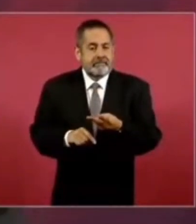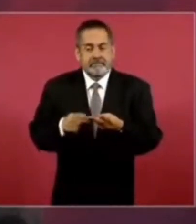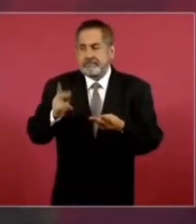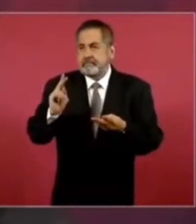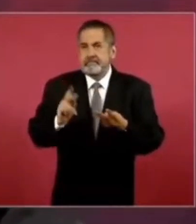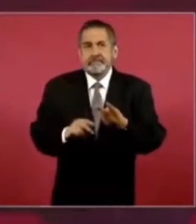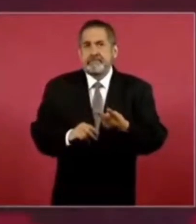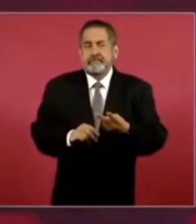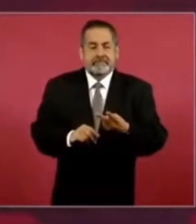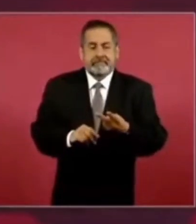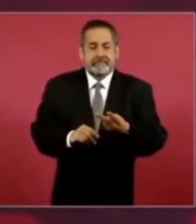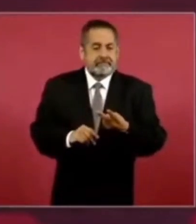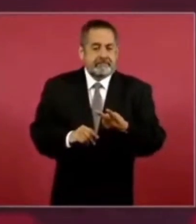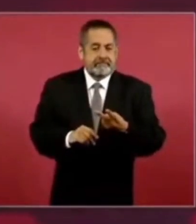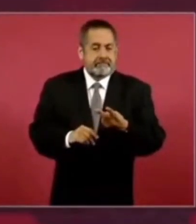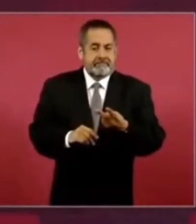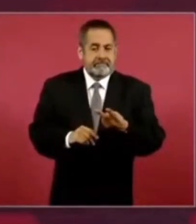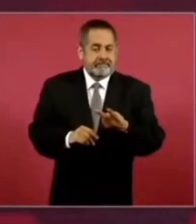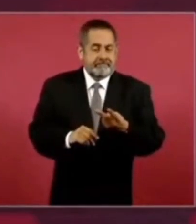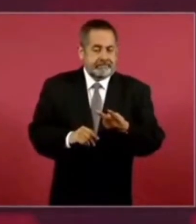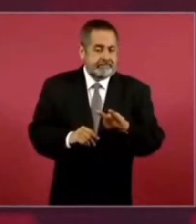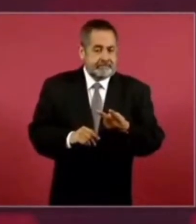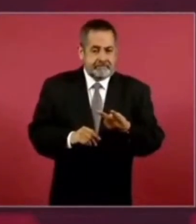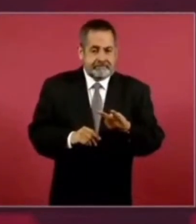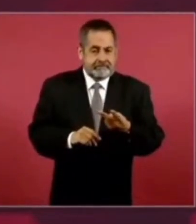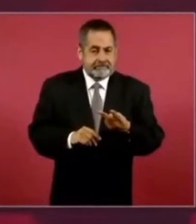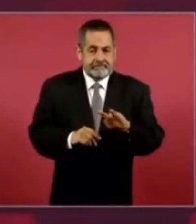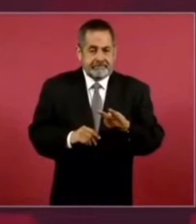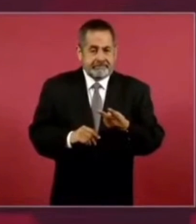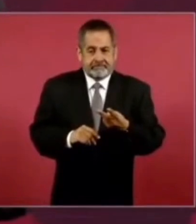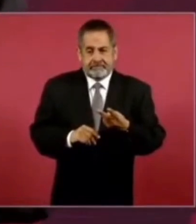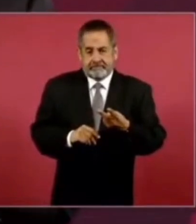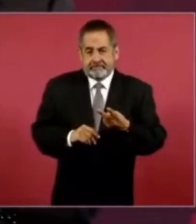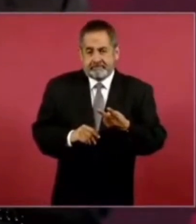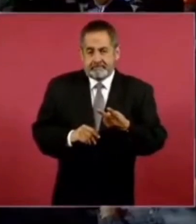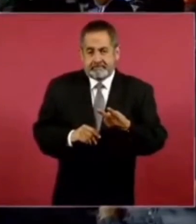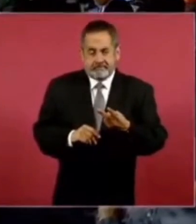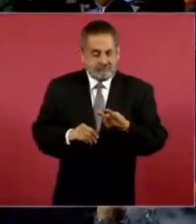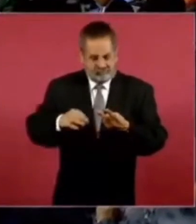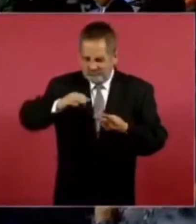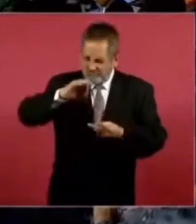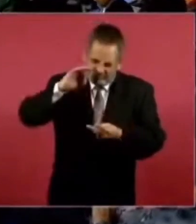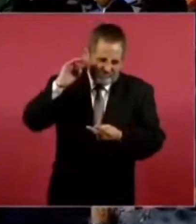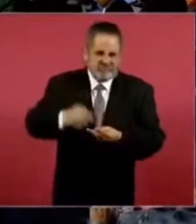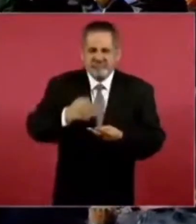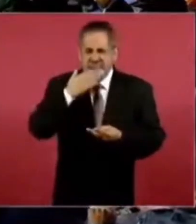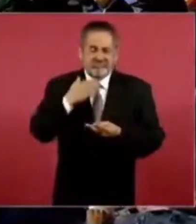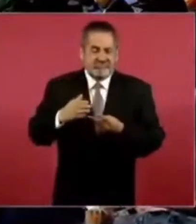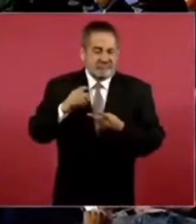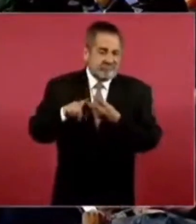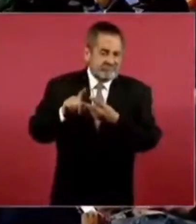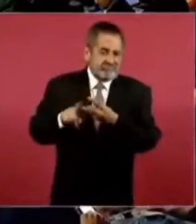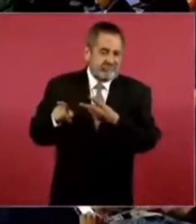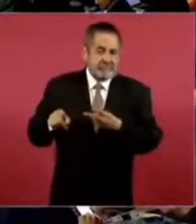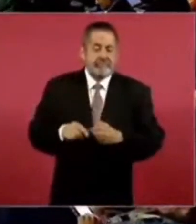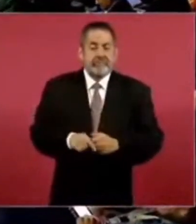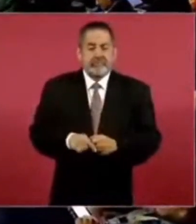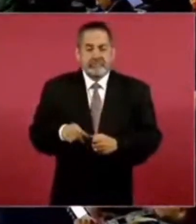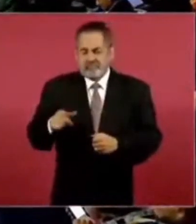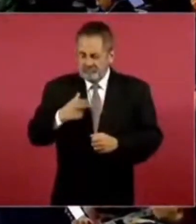pero de a de veras